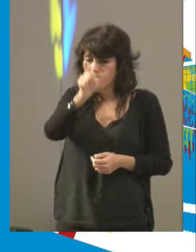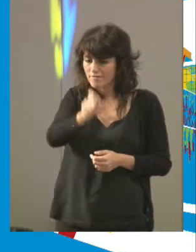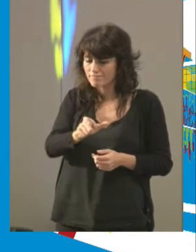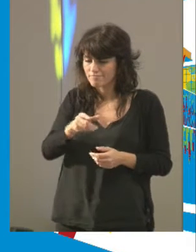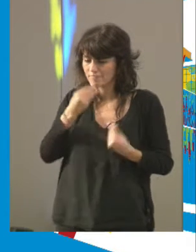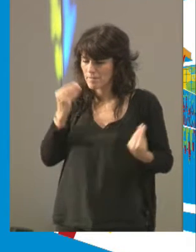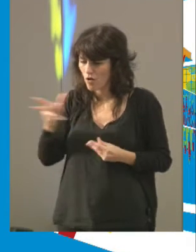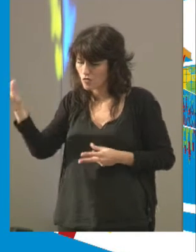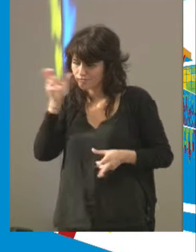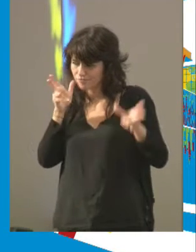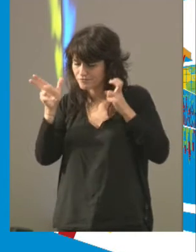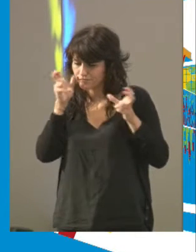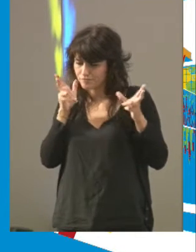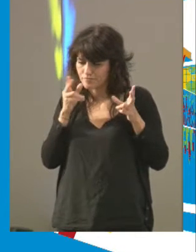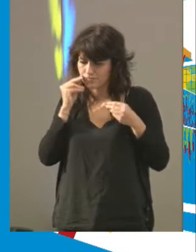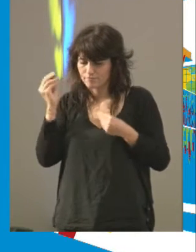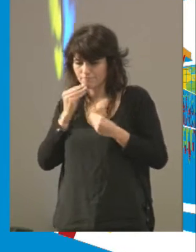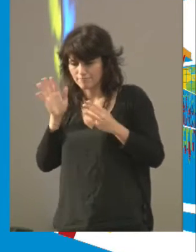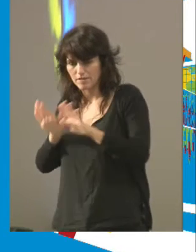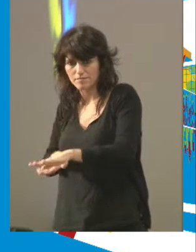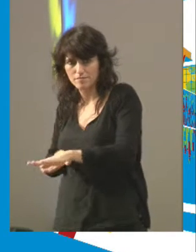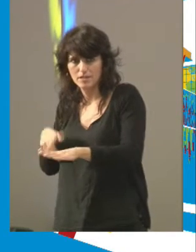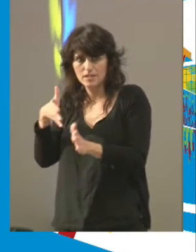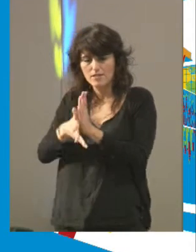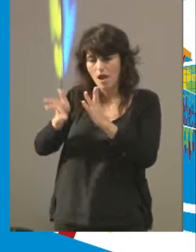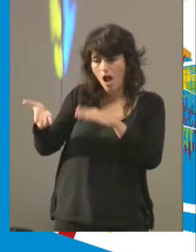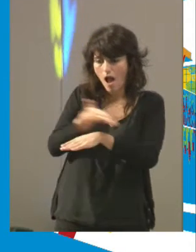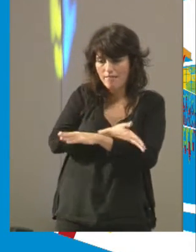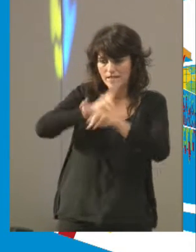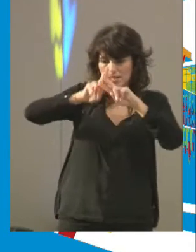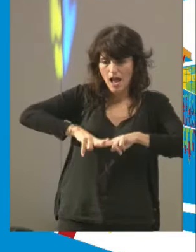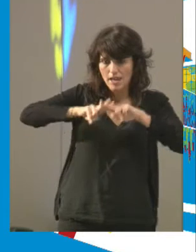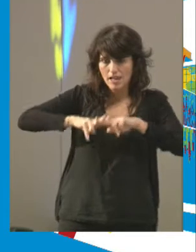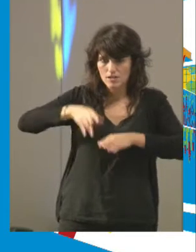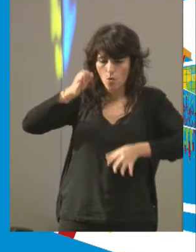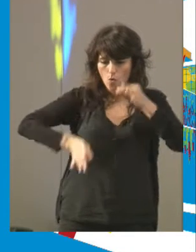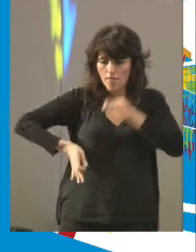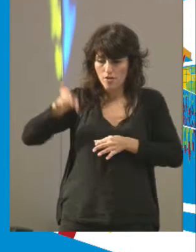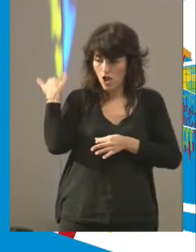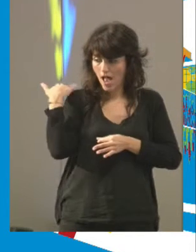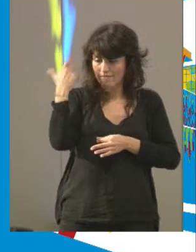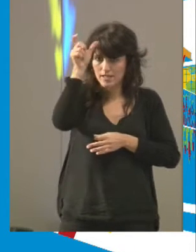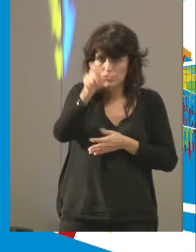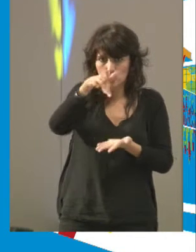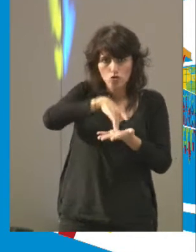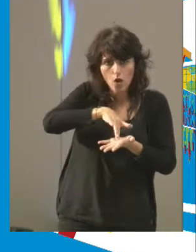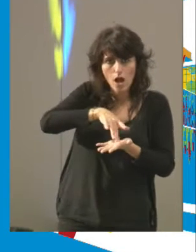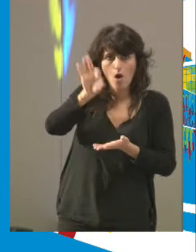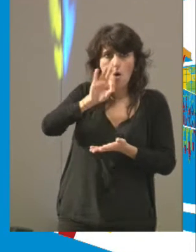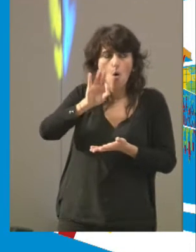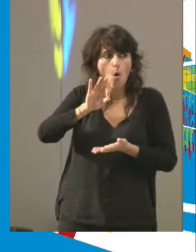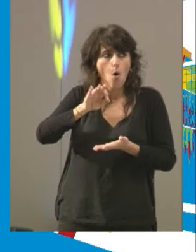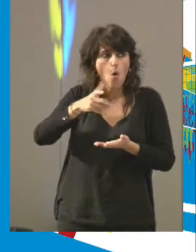prefiere oír unas cosas que prefiere oír otras. Y solamente haciendo el análisis masivo de los juicios que ha tenido o de las estrategias que han seguido teniendo